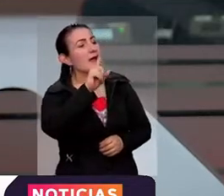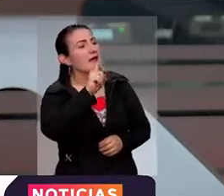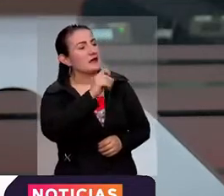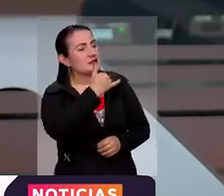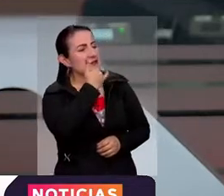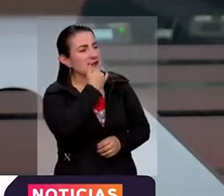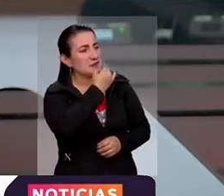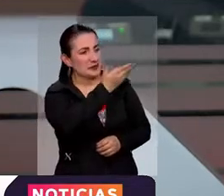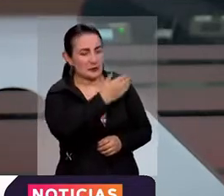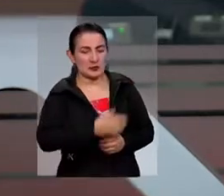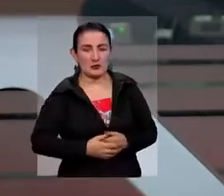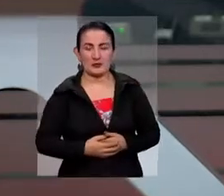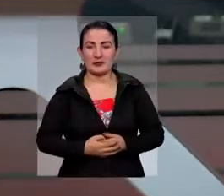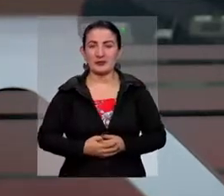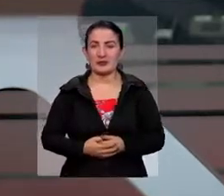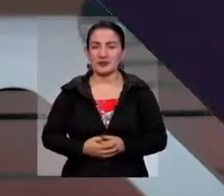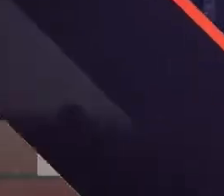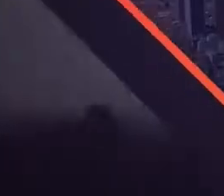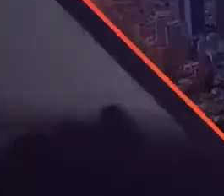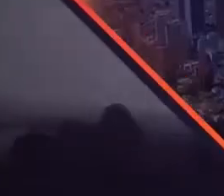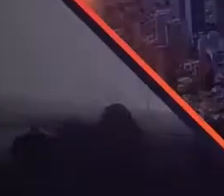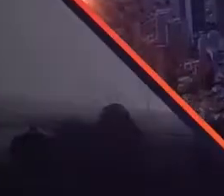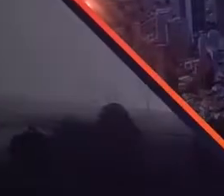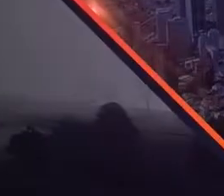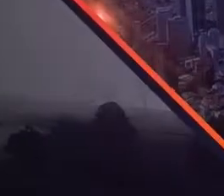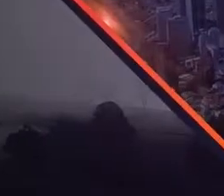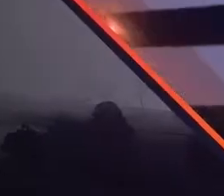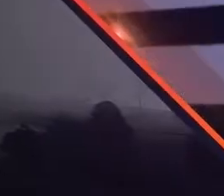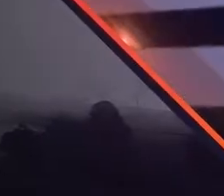verán beneficiados? Adelante.